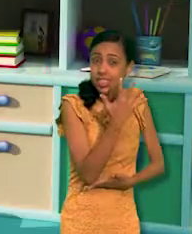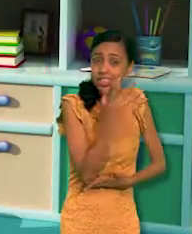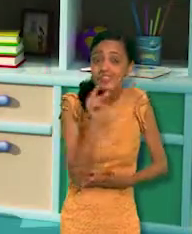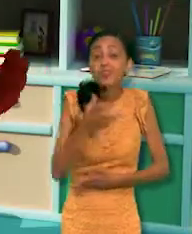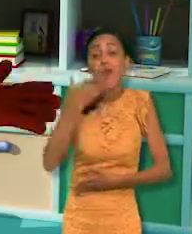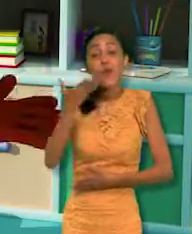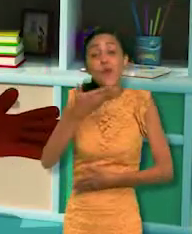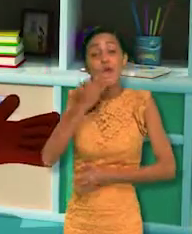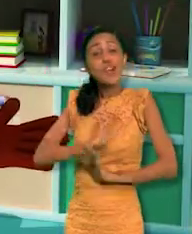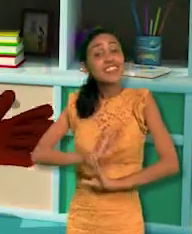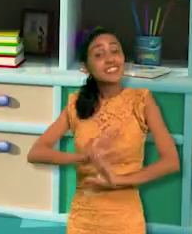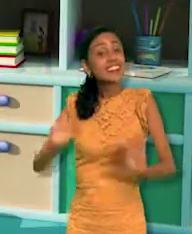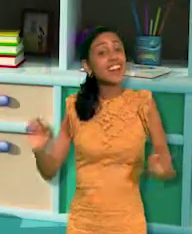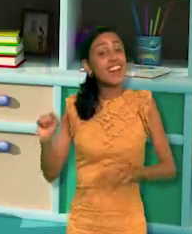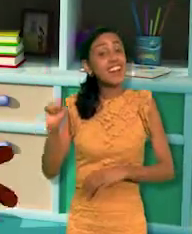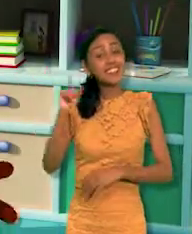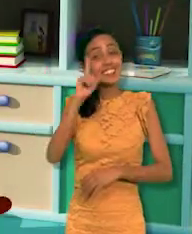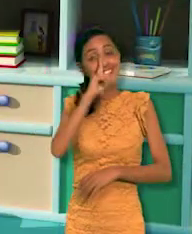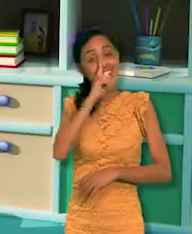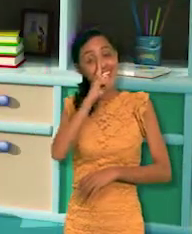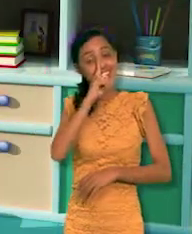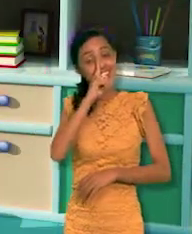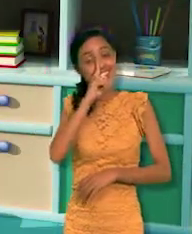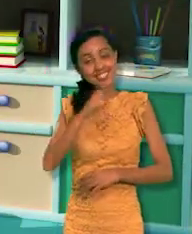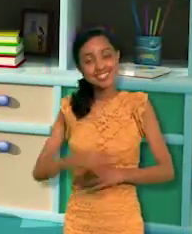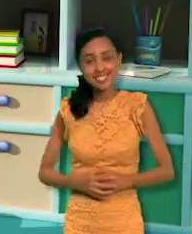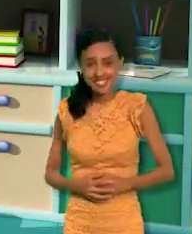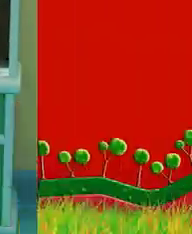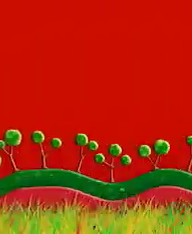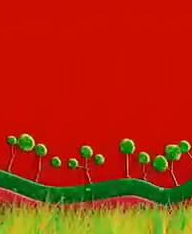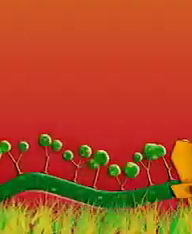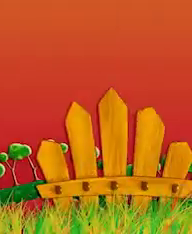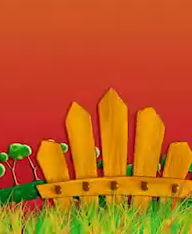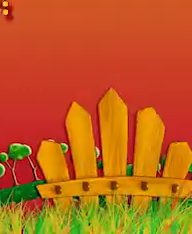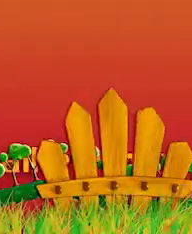colorín colorado, este cuento se acaba.